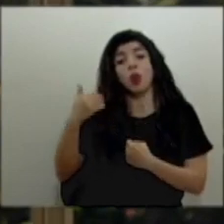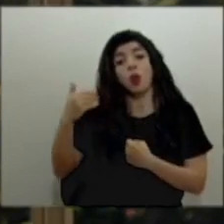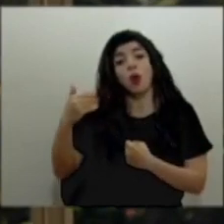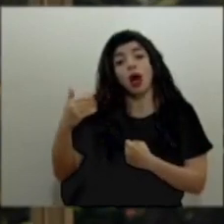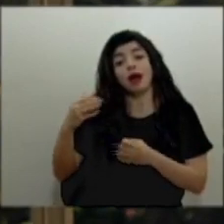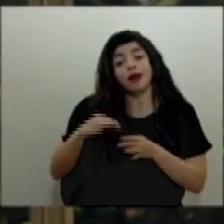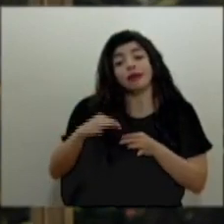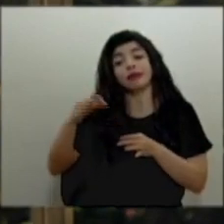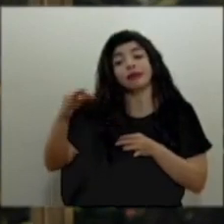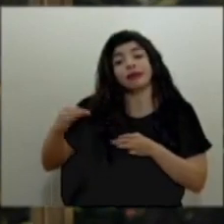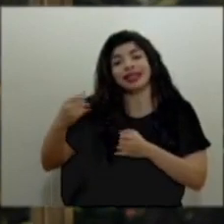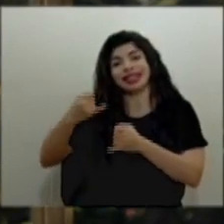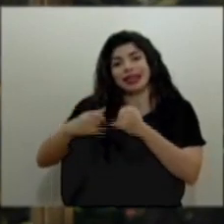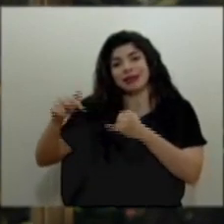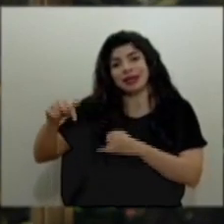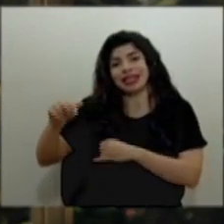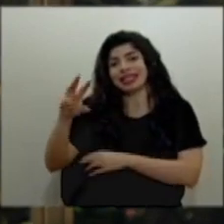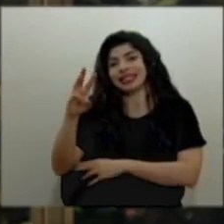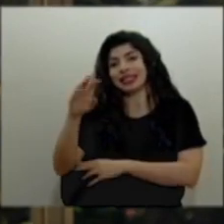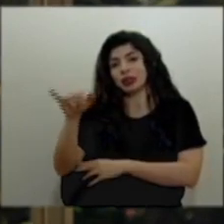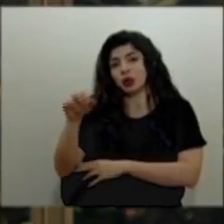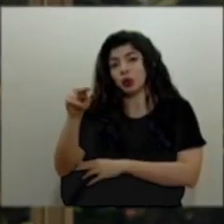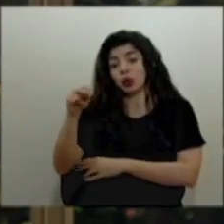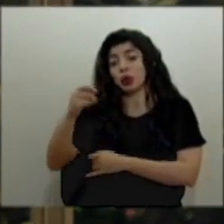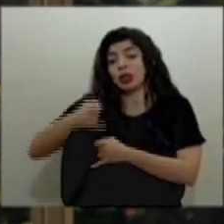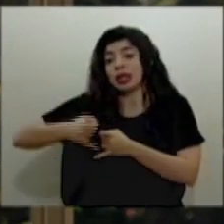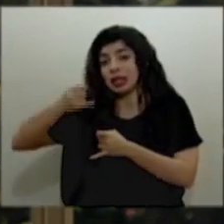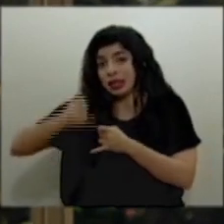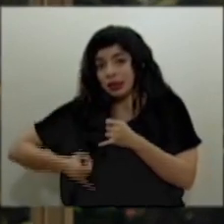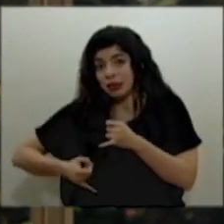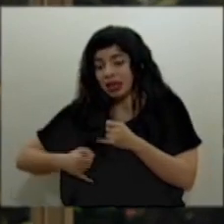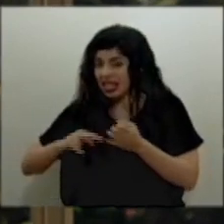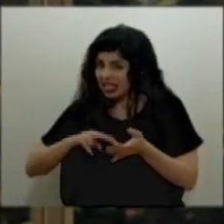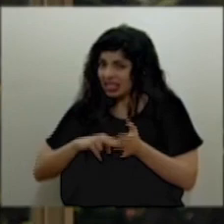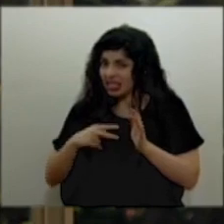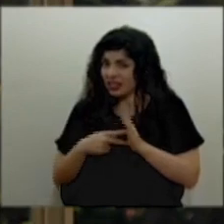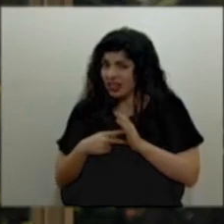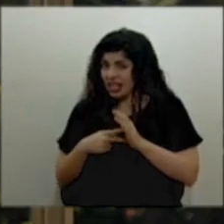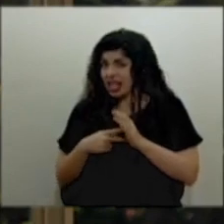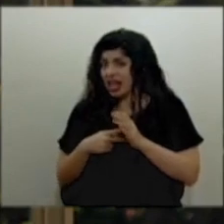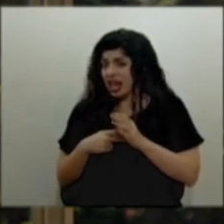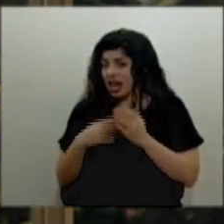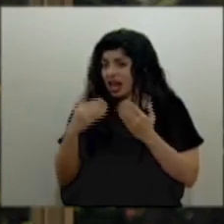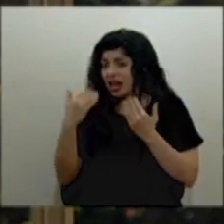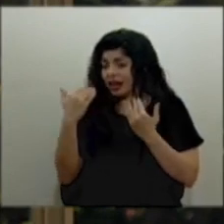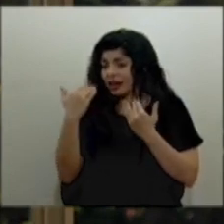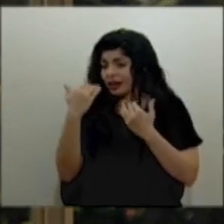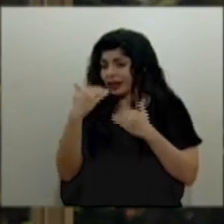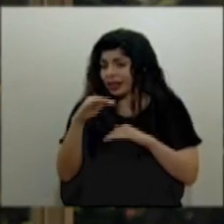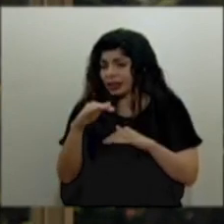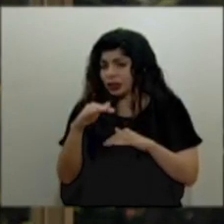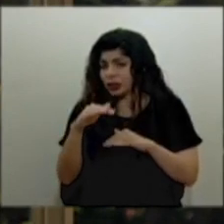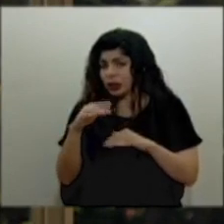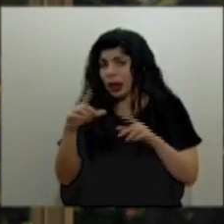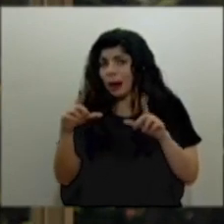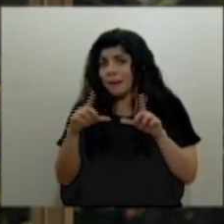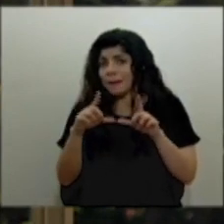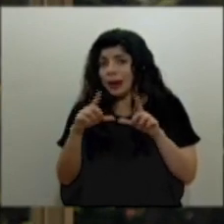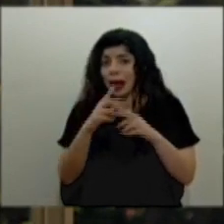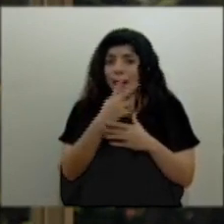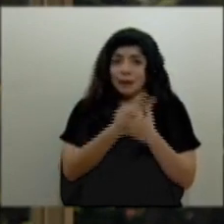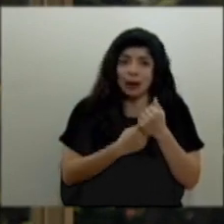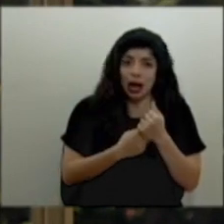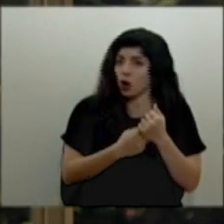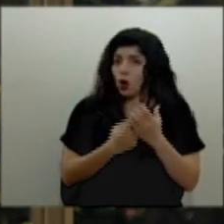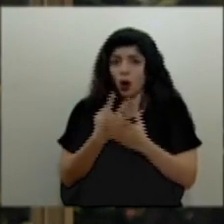la prórroga que termina el 6 de junio, eso no quiere decir que la restricción por placa par e